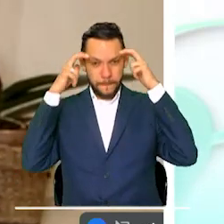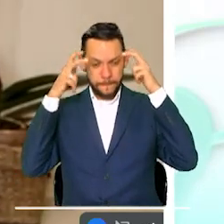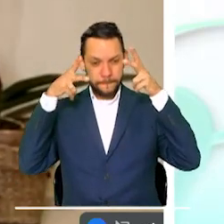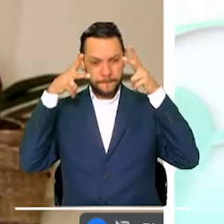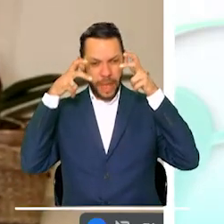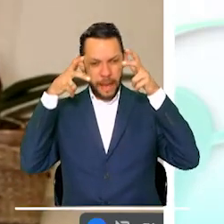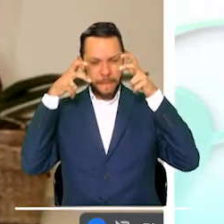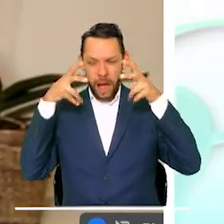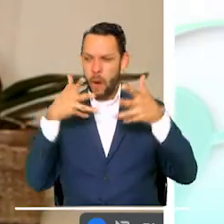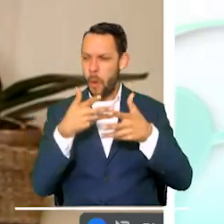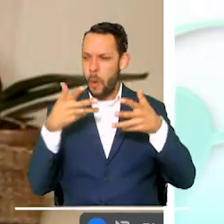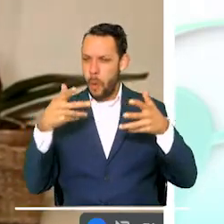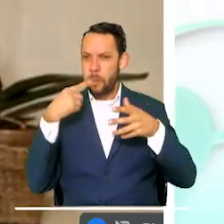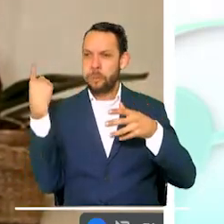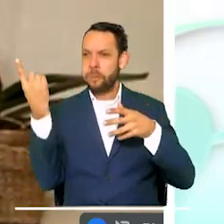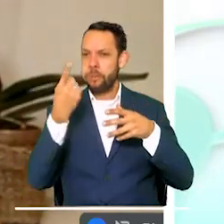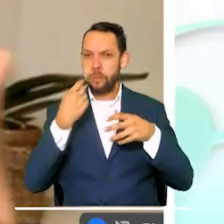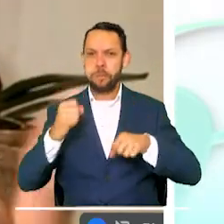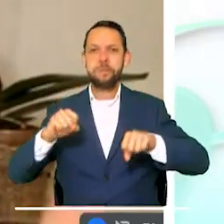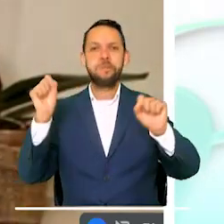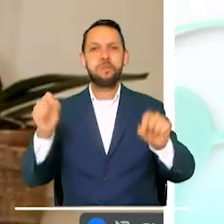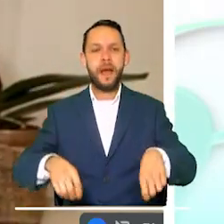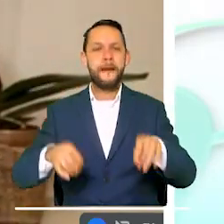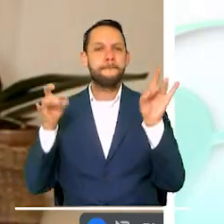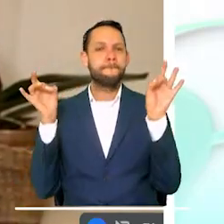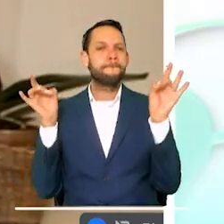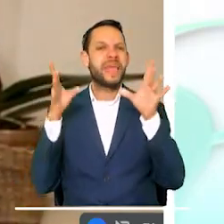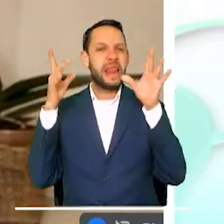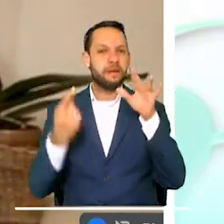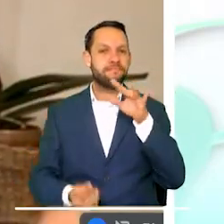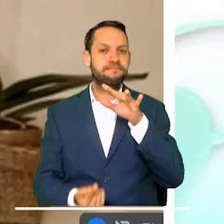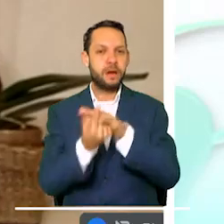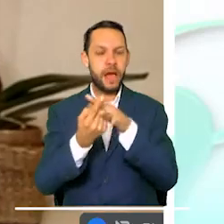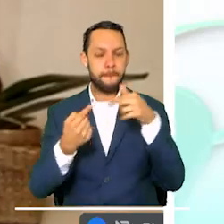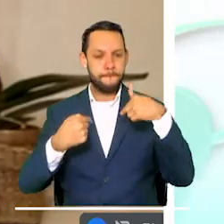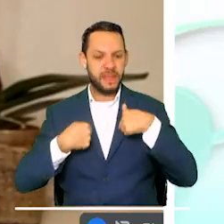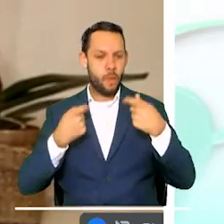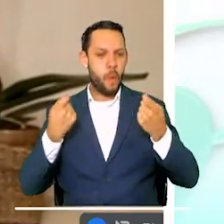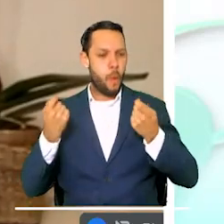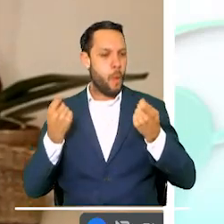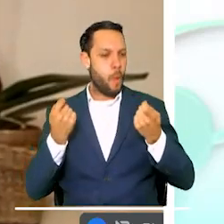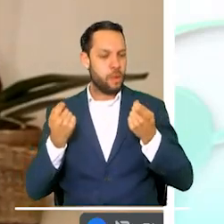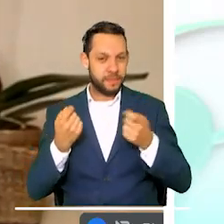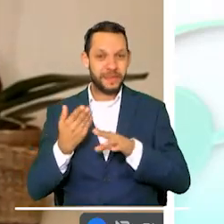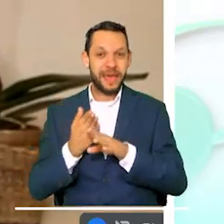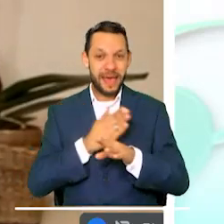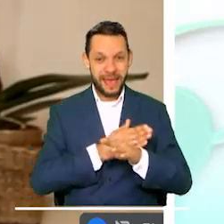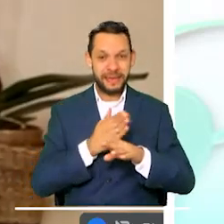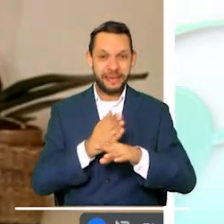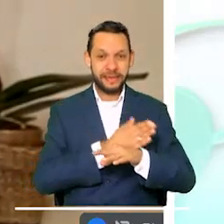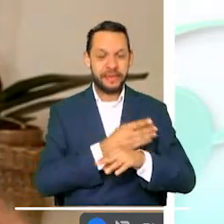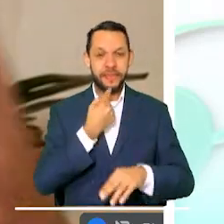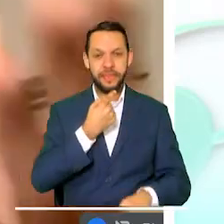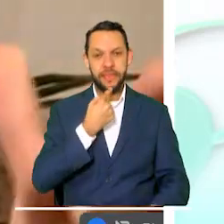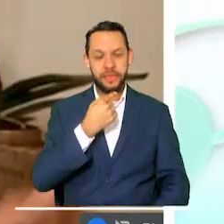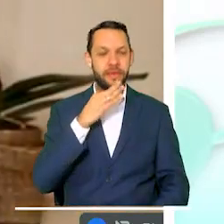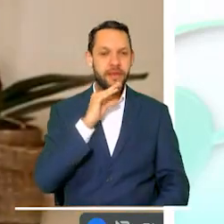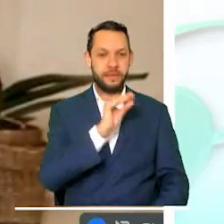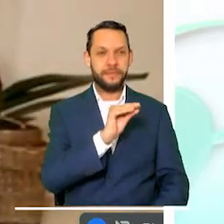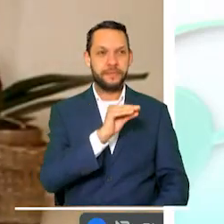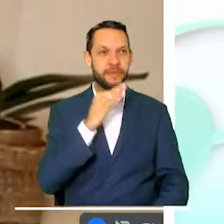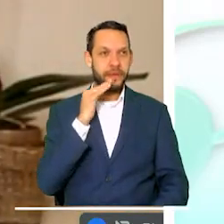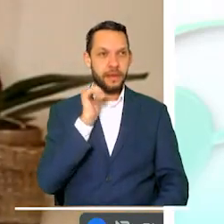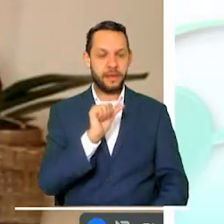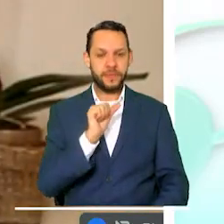que suceden aparezcan, sobre todo cuando no están en tu control, como compartía ahora la doctora, hay cosas que no están en